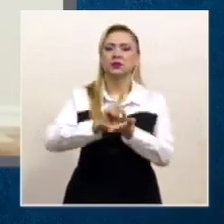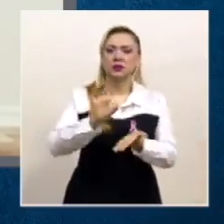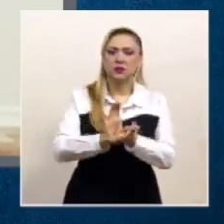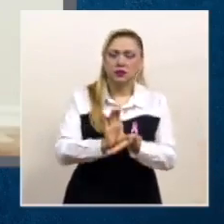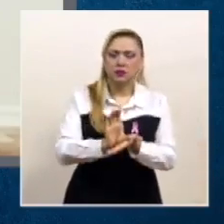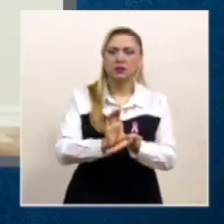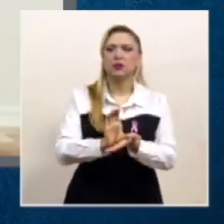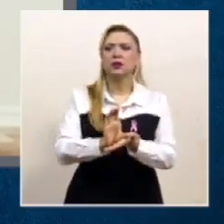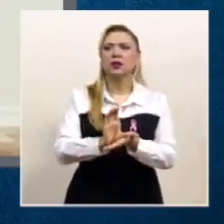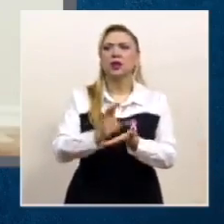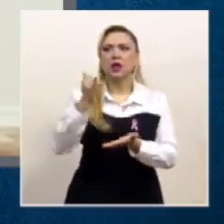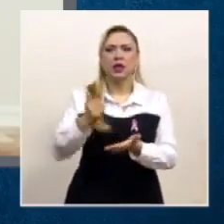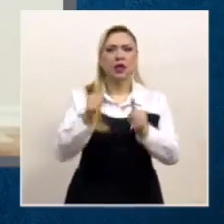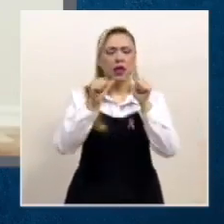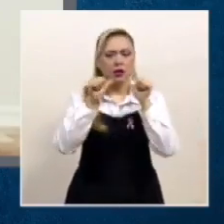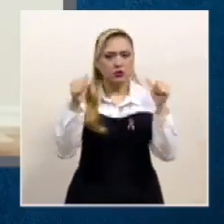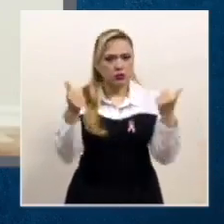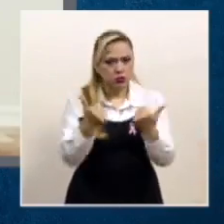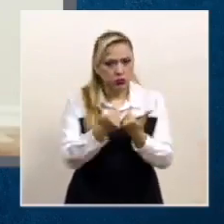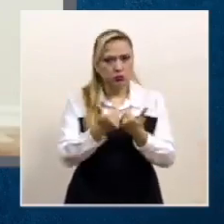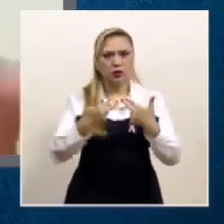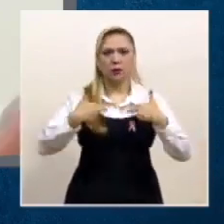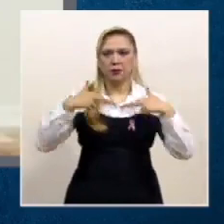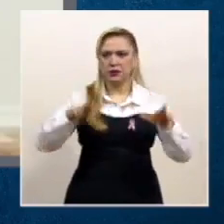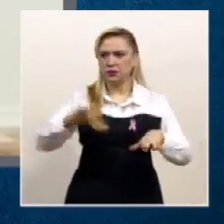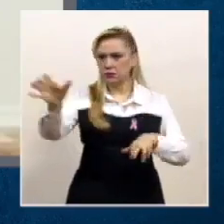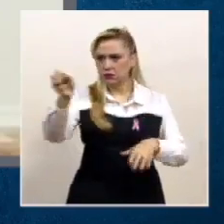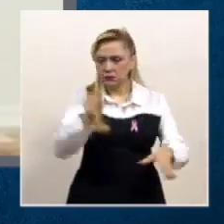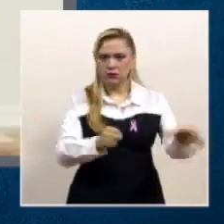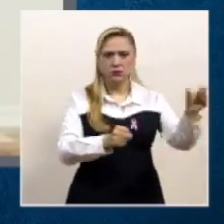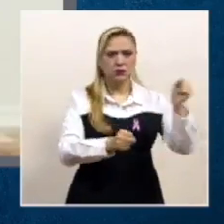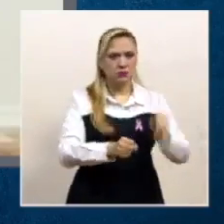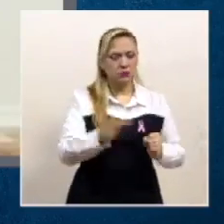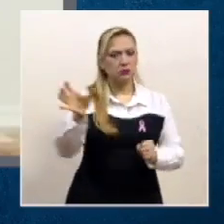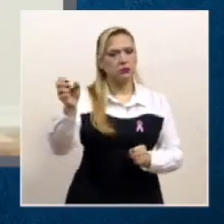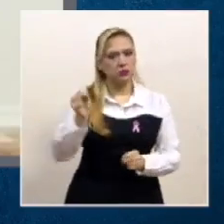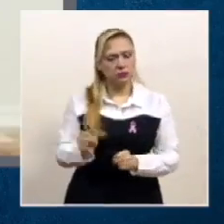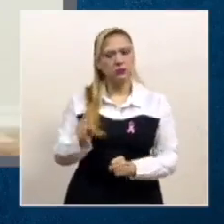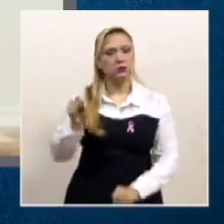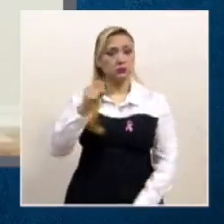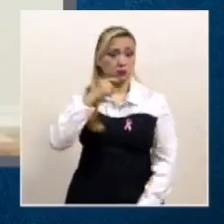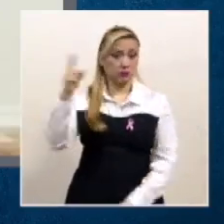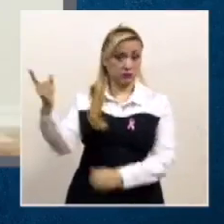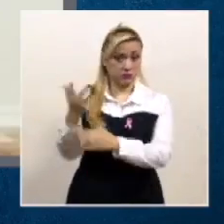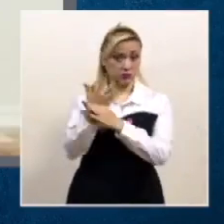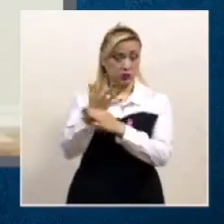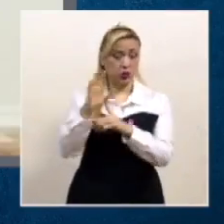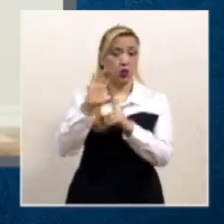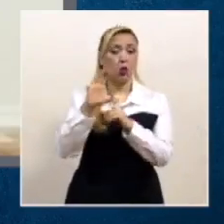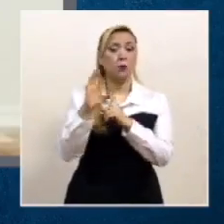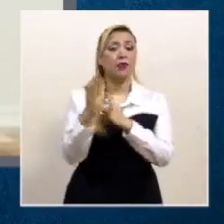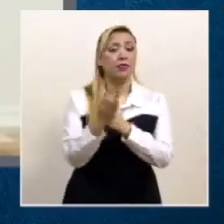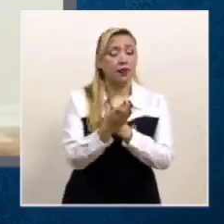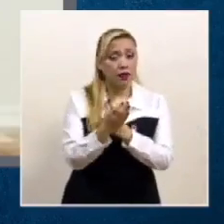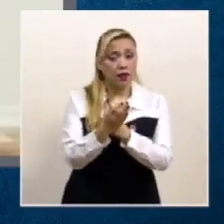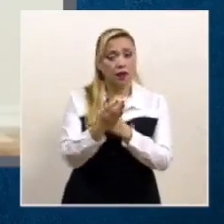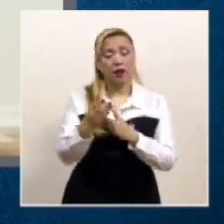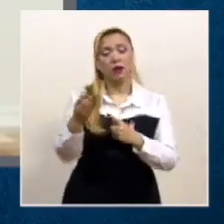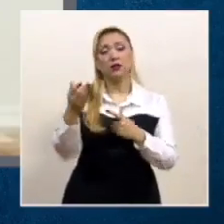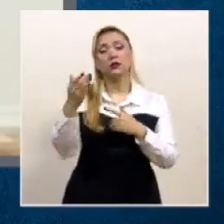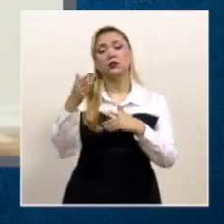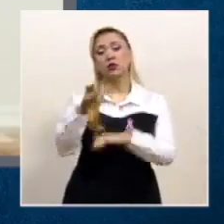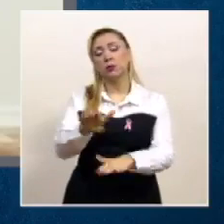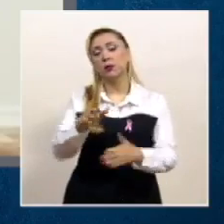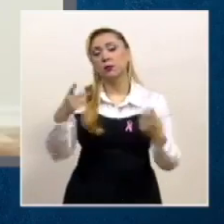o a las organizaciones que las representan. Esto mismo lo ha dicho el propio Comité sobre las personas